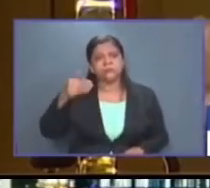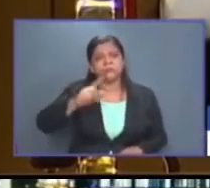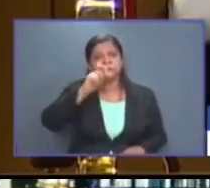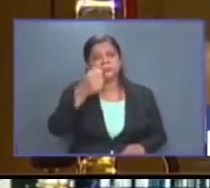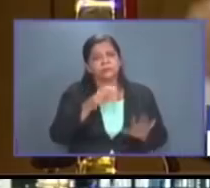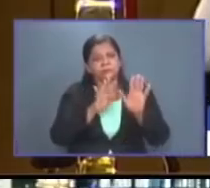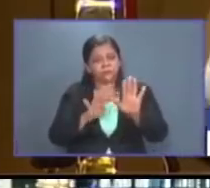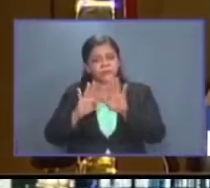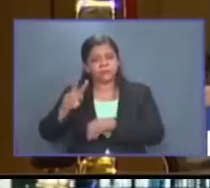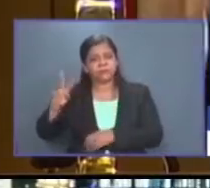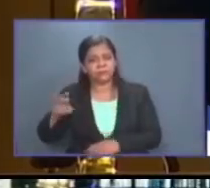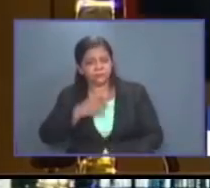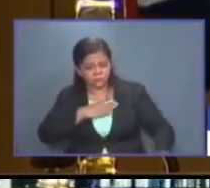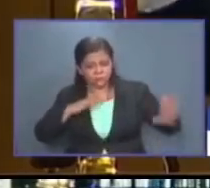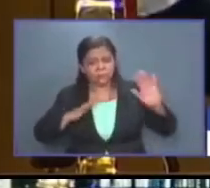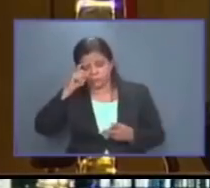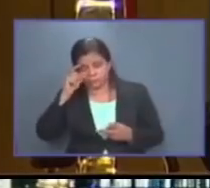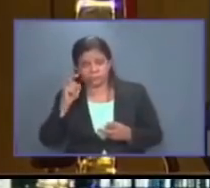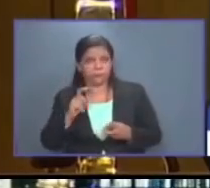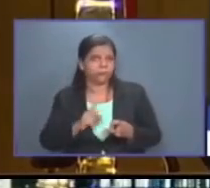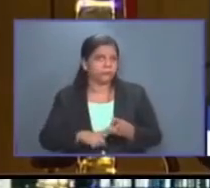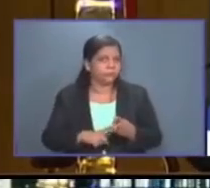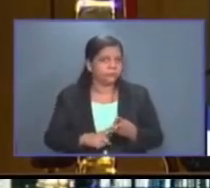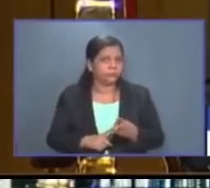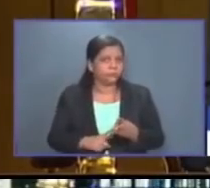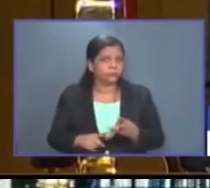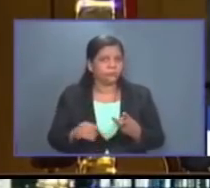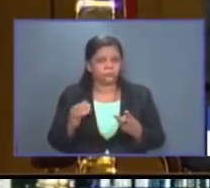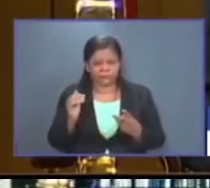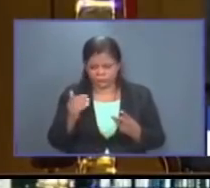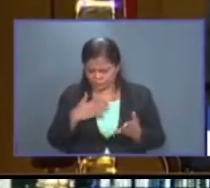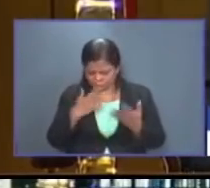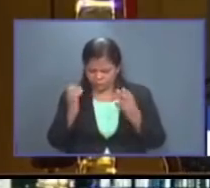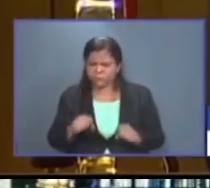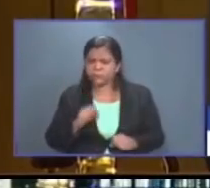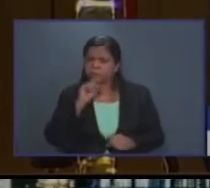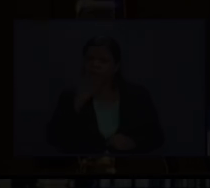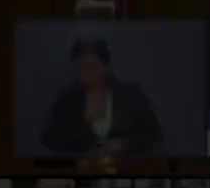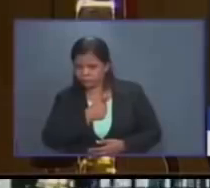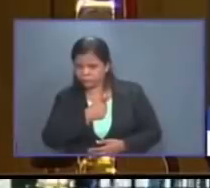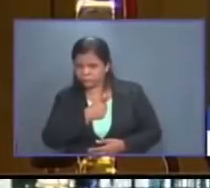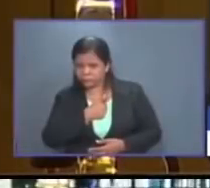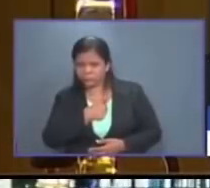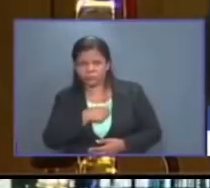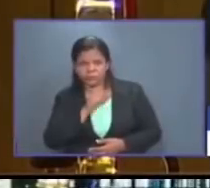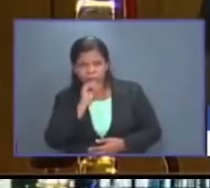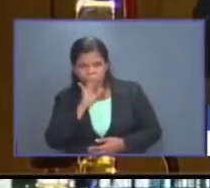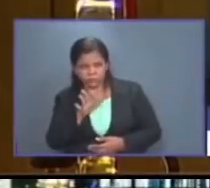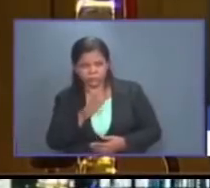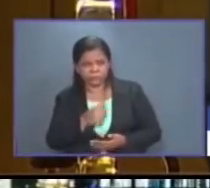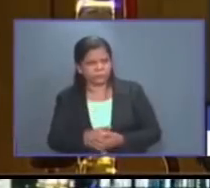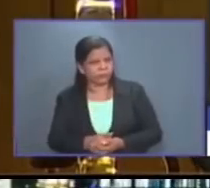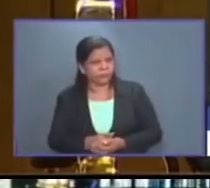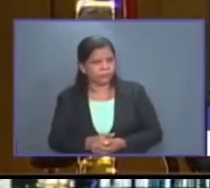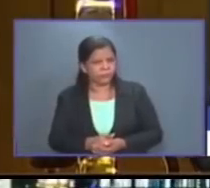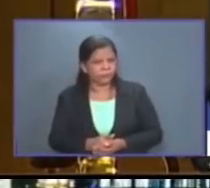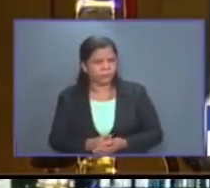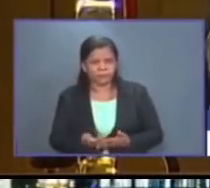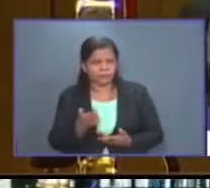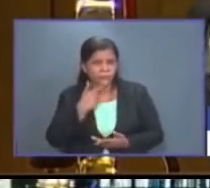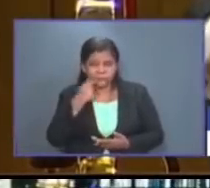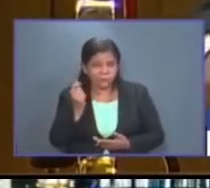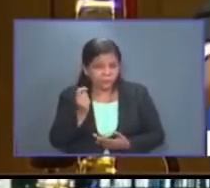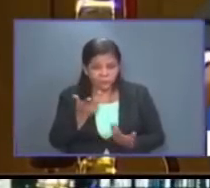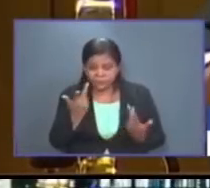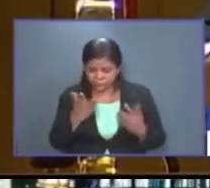están señores jueces hoy que andan los jueces pidiendo que se abran los archivos que yo creo que está bien decirles señores jueces aquí están los archivos